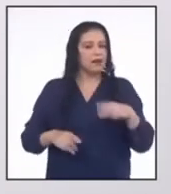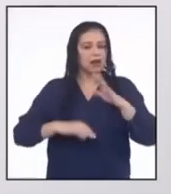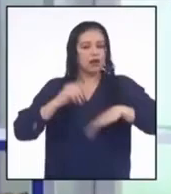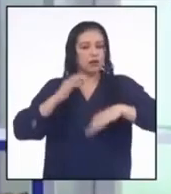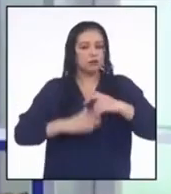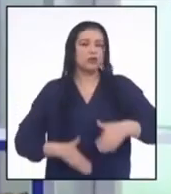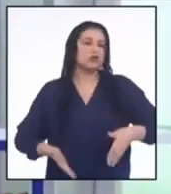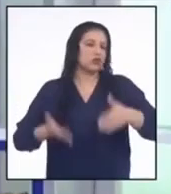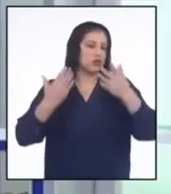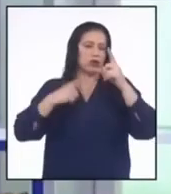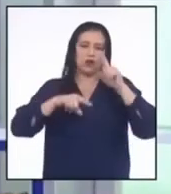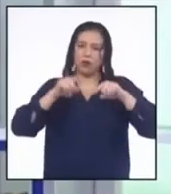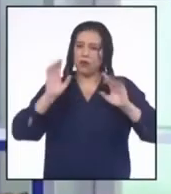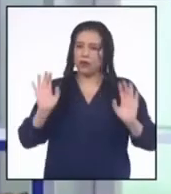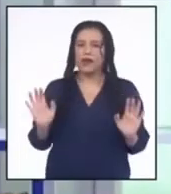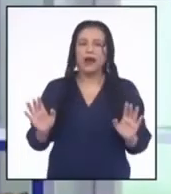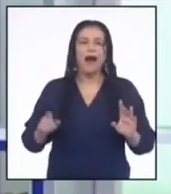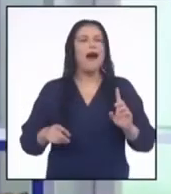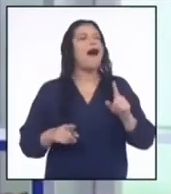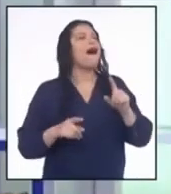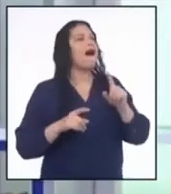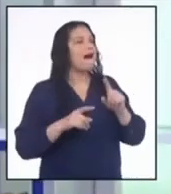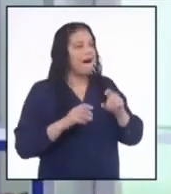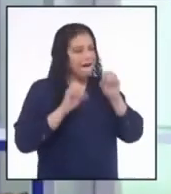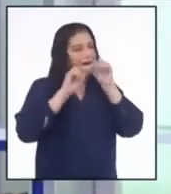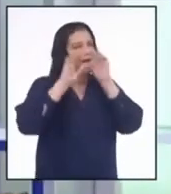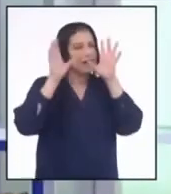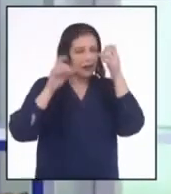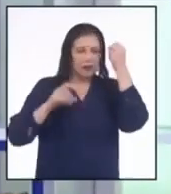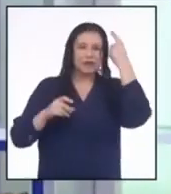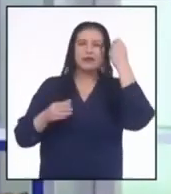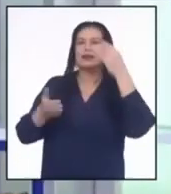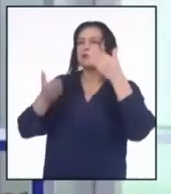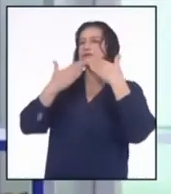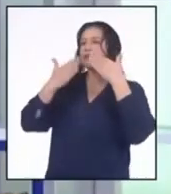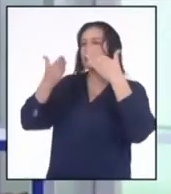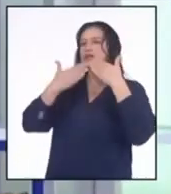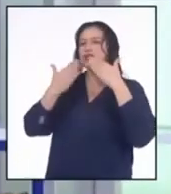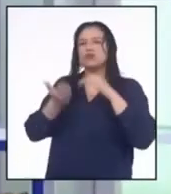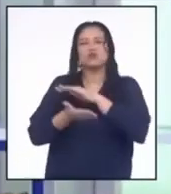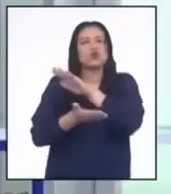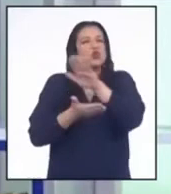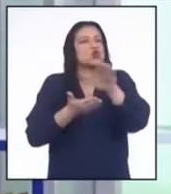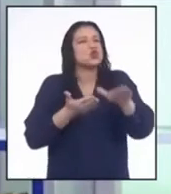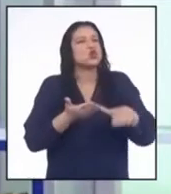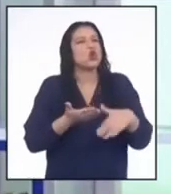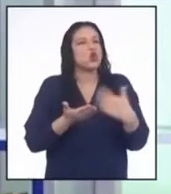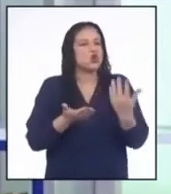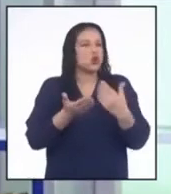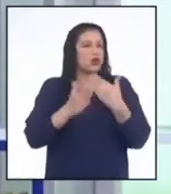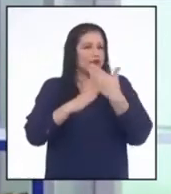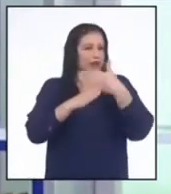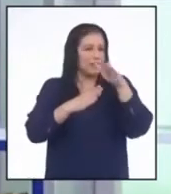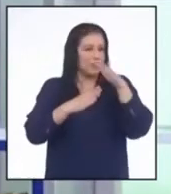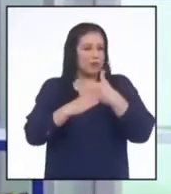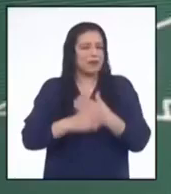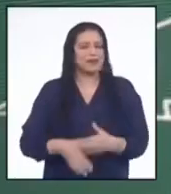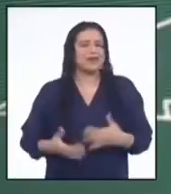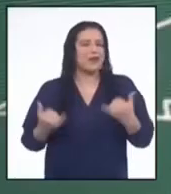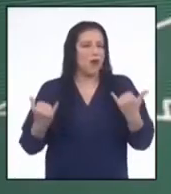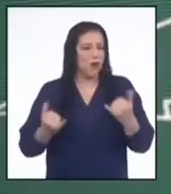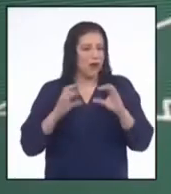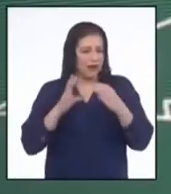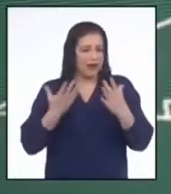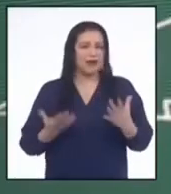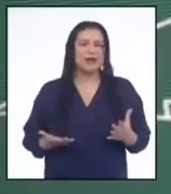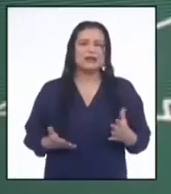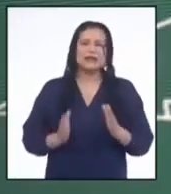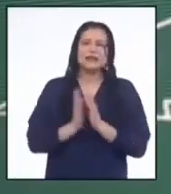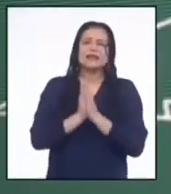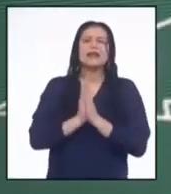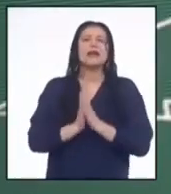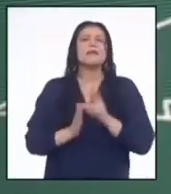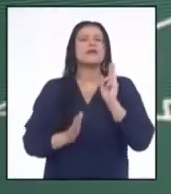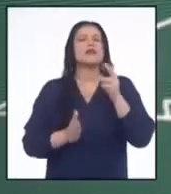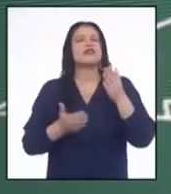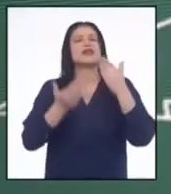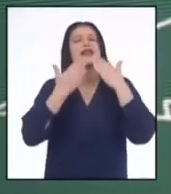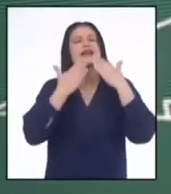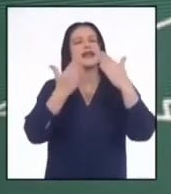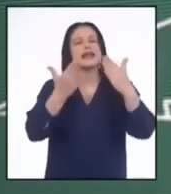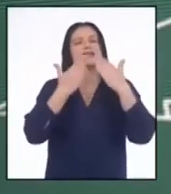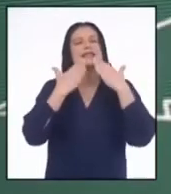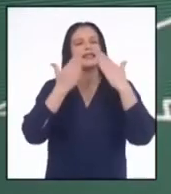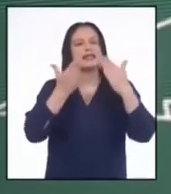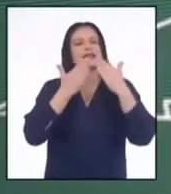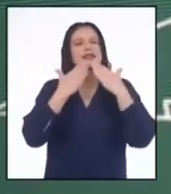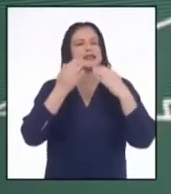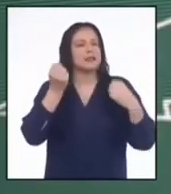construcciones civiles. Me queda claro, profesora. Muchas gracias por todo lo que nos ha compartido el día de hoy. Profesora, muchas gracias